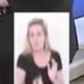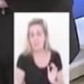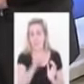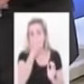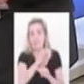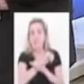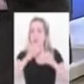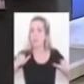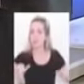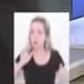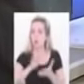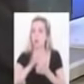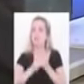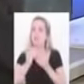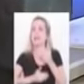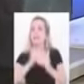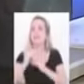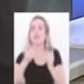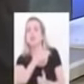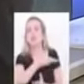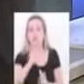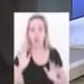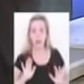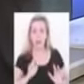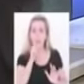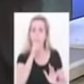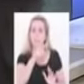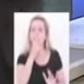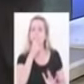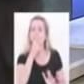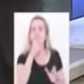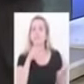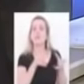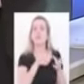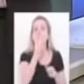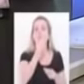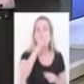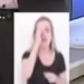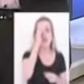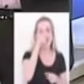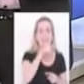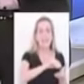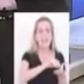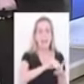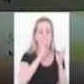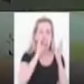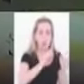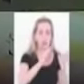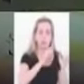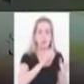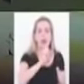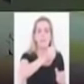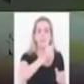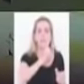empleados solamente en el área de prensa que hace el área de prensa básicamente bueno por supuesto hace un brif de todos los de todos los